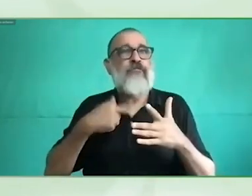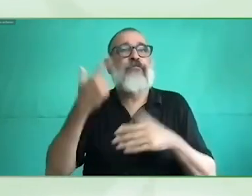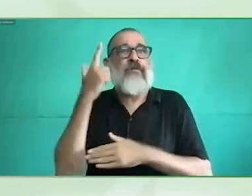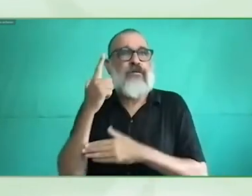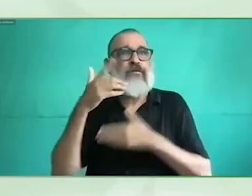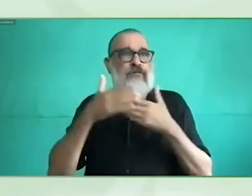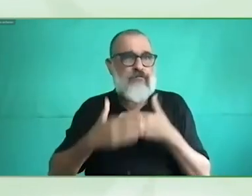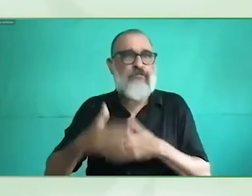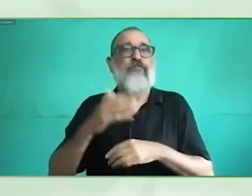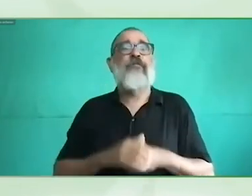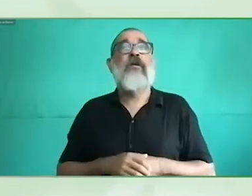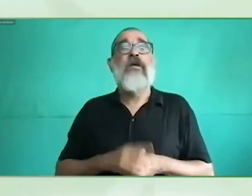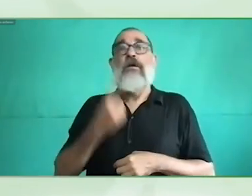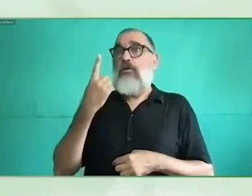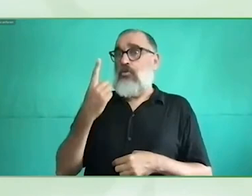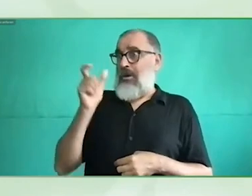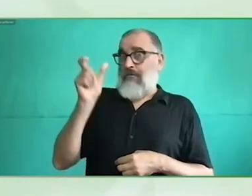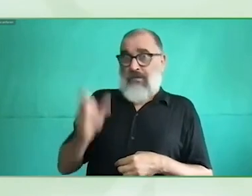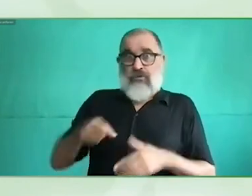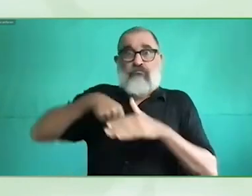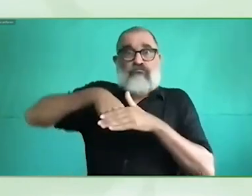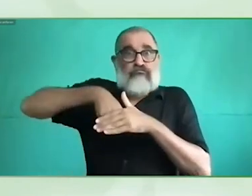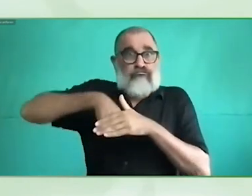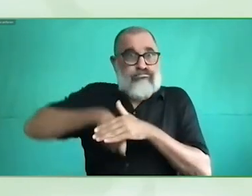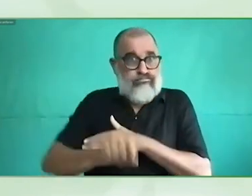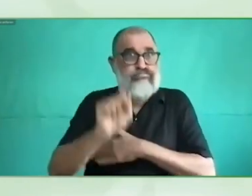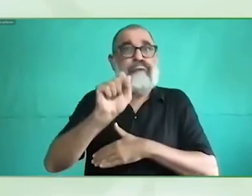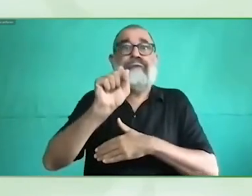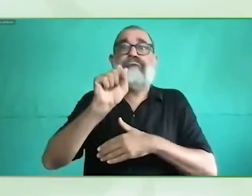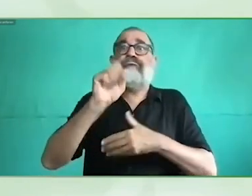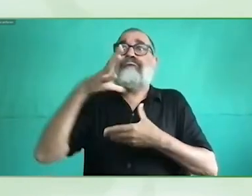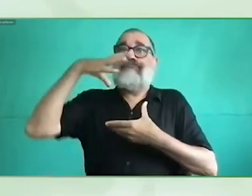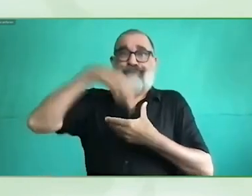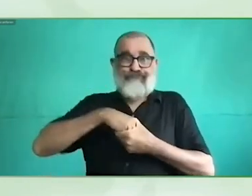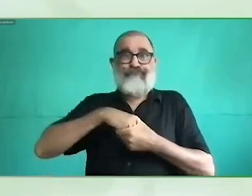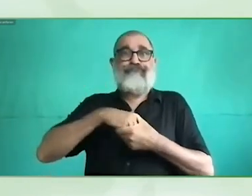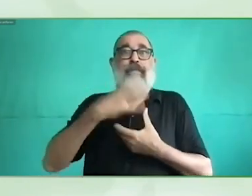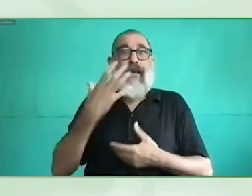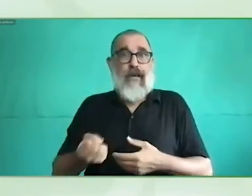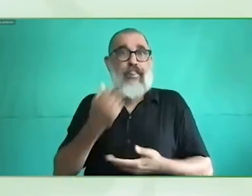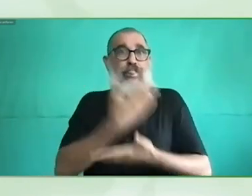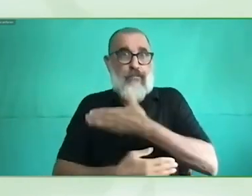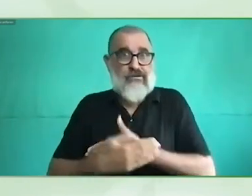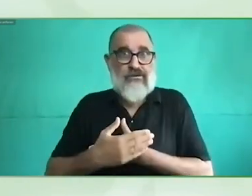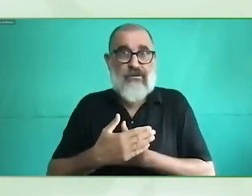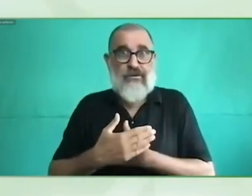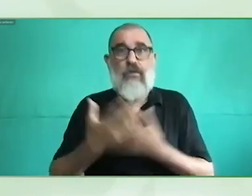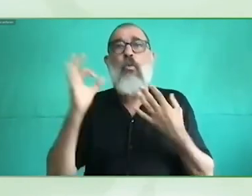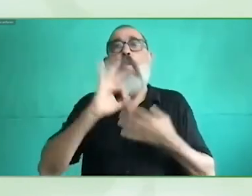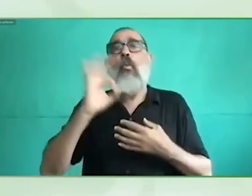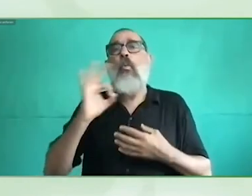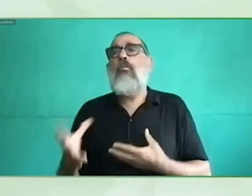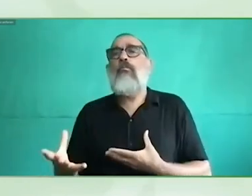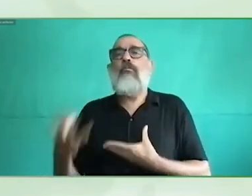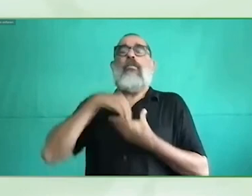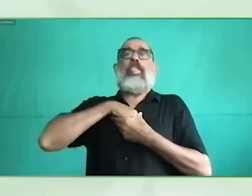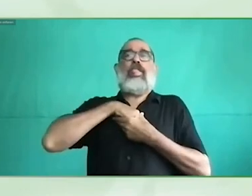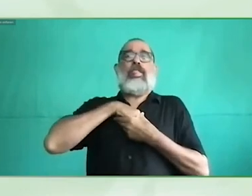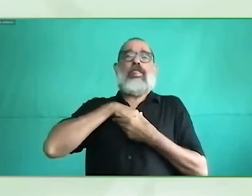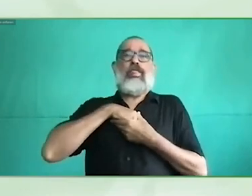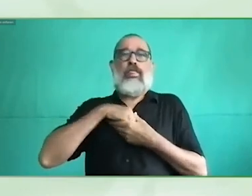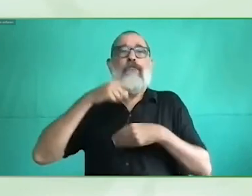a escuchar lo que la gente a su alrededor tiene que decir sobre quién es y cómo debería actuar para encajar en la